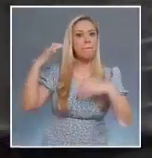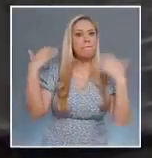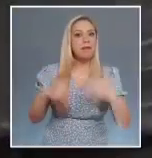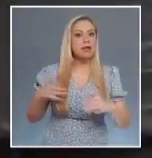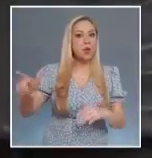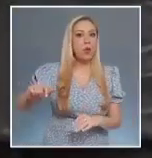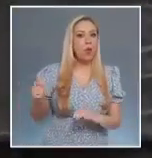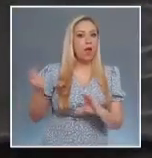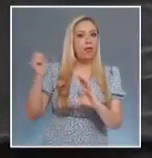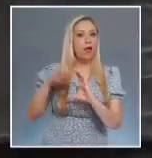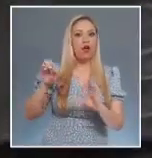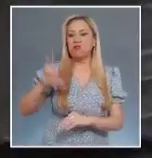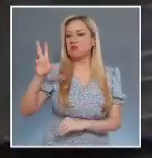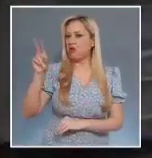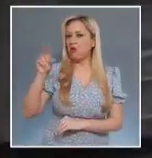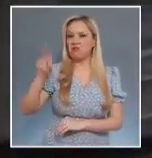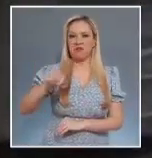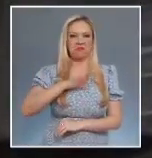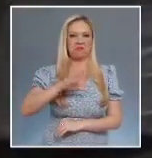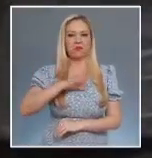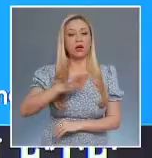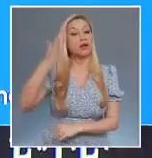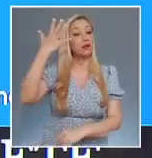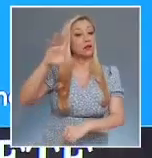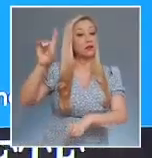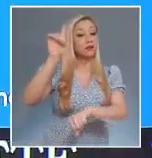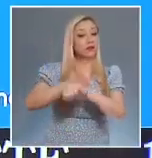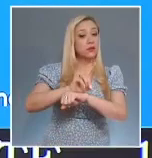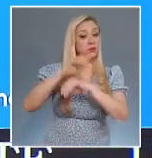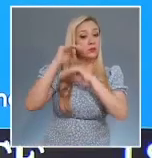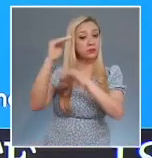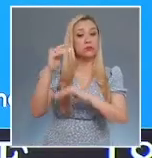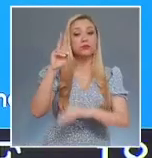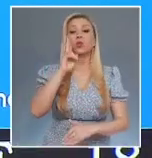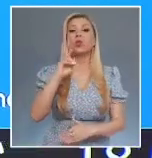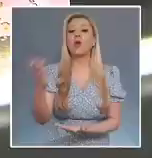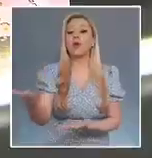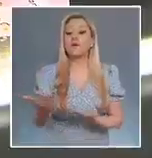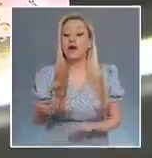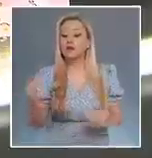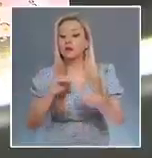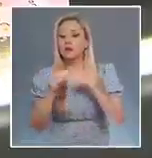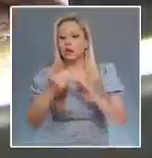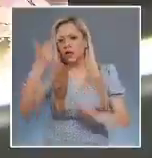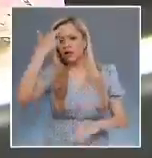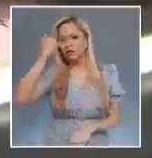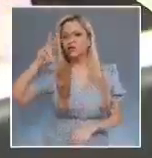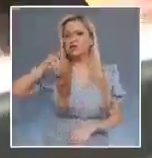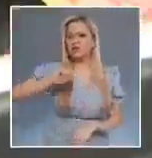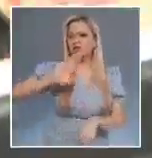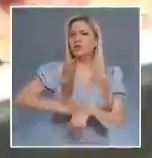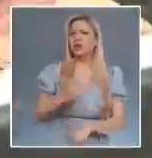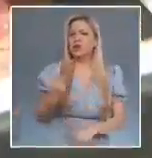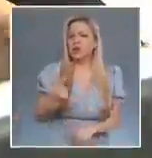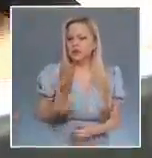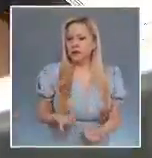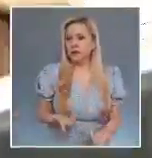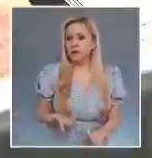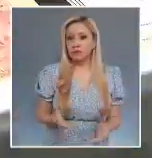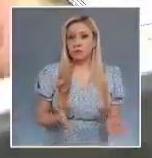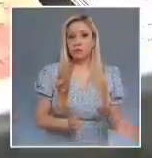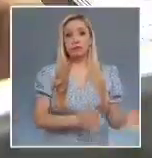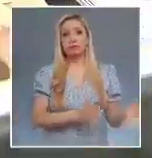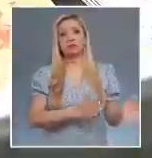se le otorgó un plazo de diez días para que ofreciera pruebas y alegatos a su favor concluido el plazo se le impuso una multa